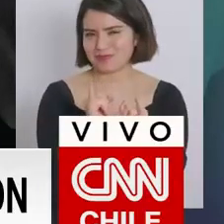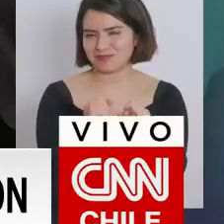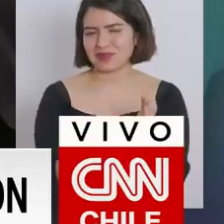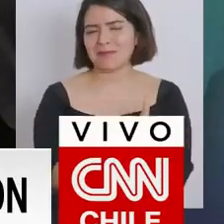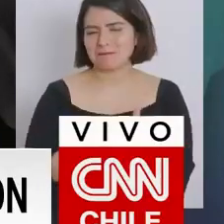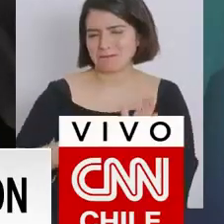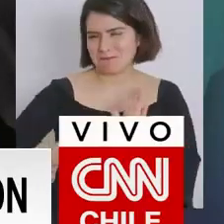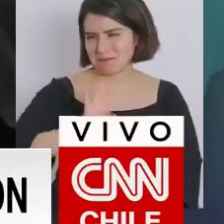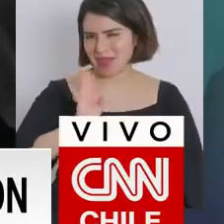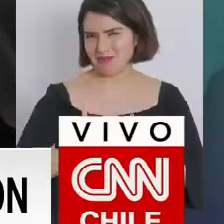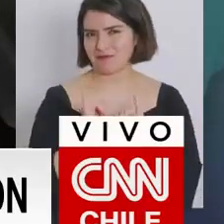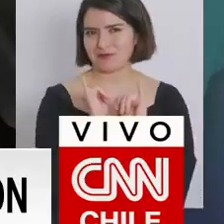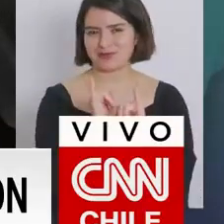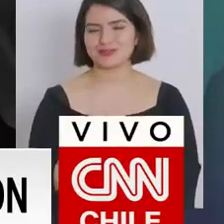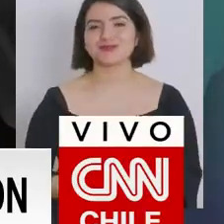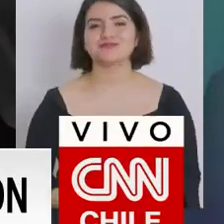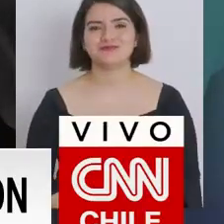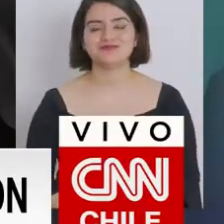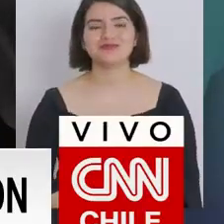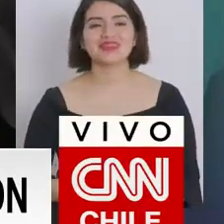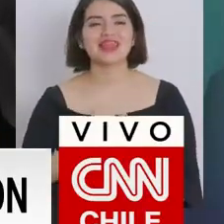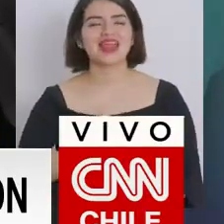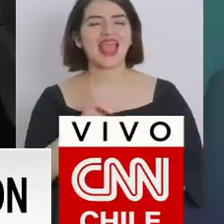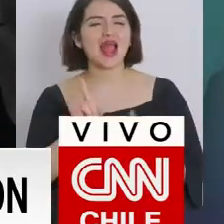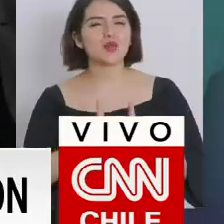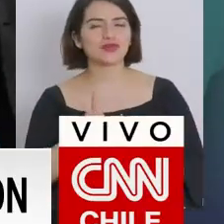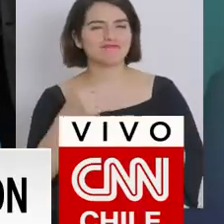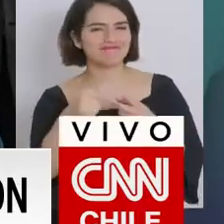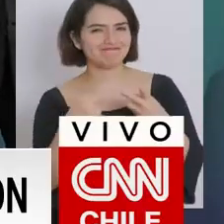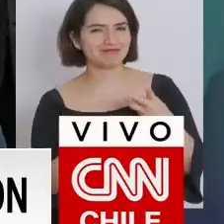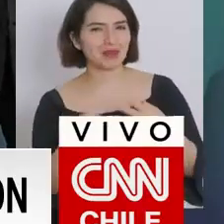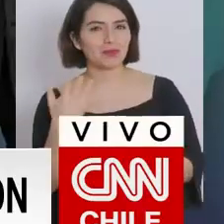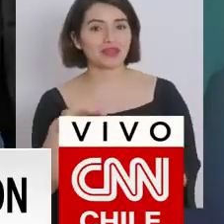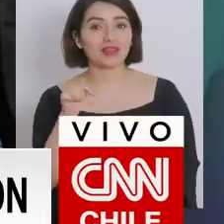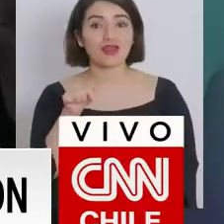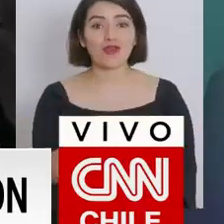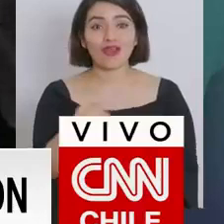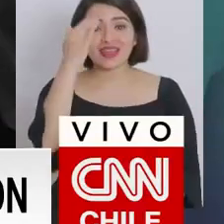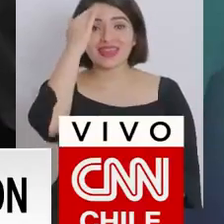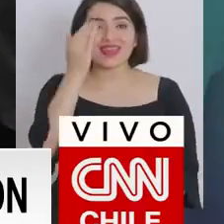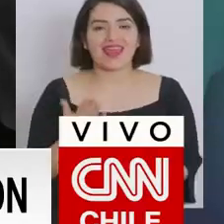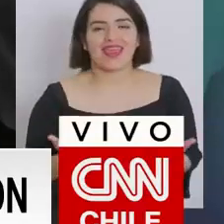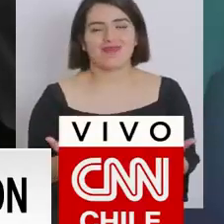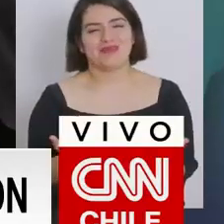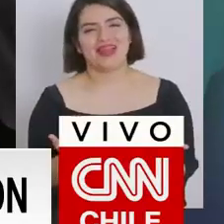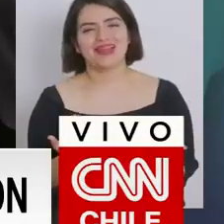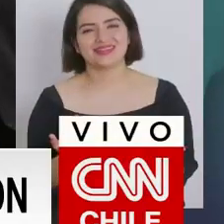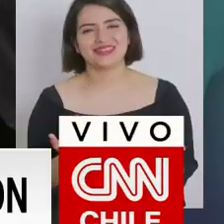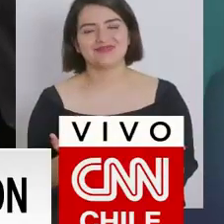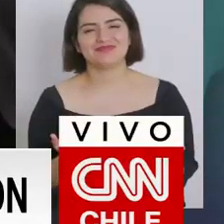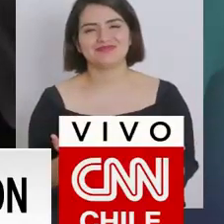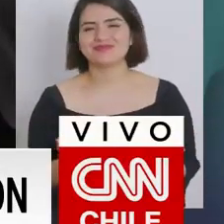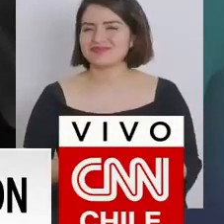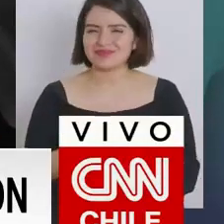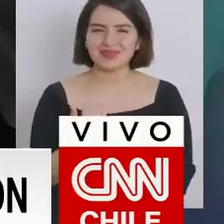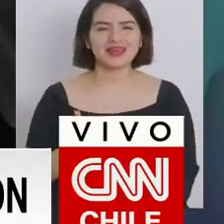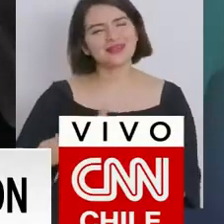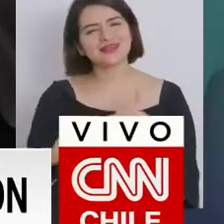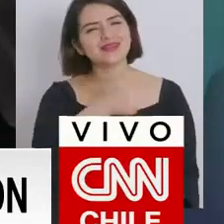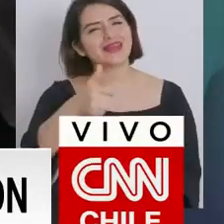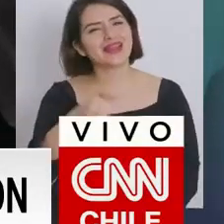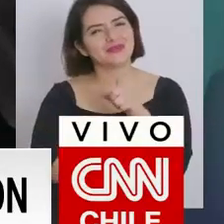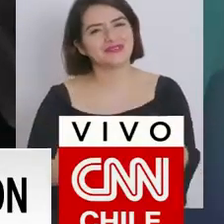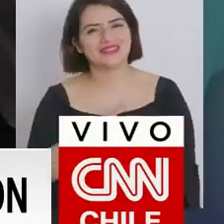detalles al respecto. Pero quisiera enfatizar algunos puntos. Hoy día es un día de esperanza. Y es un día de esperanza para todos los